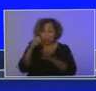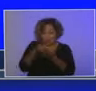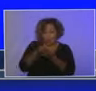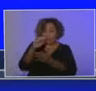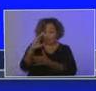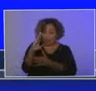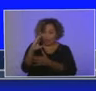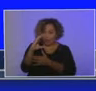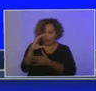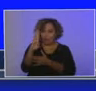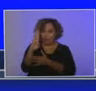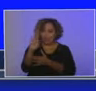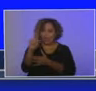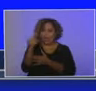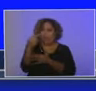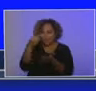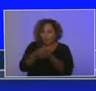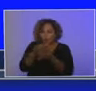Los fondos CDBG, que son estos fondos